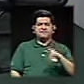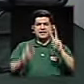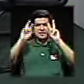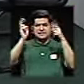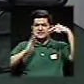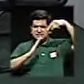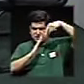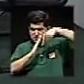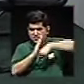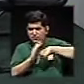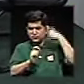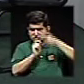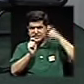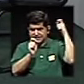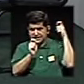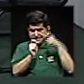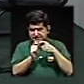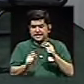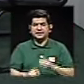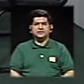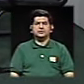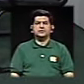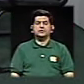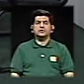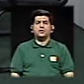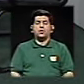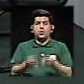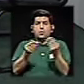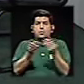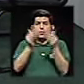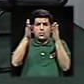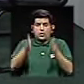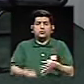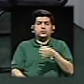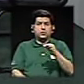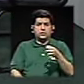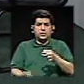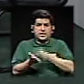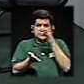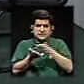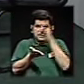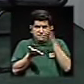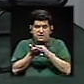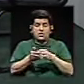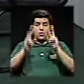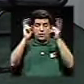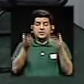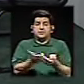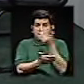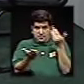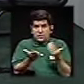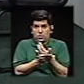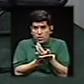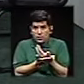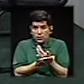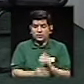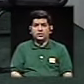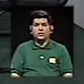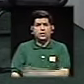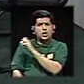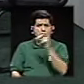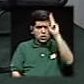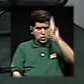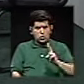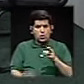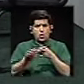tema en concreto es el el de los frijoleros porque es muy reciente este tema e Costa Rica